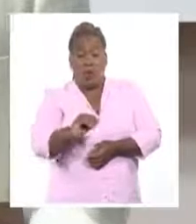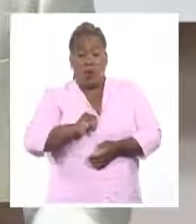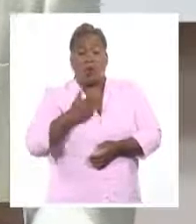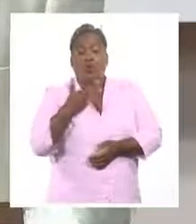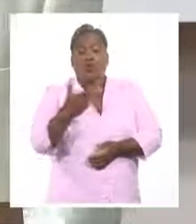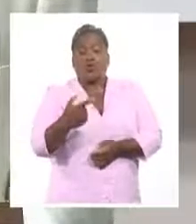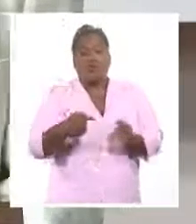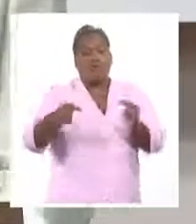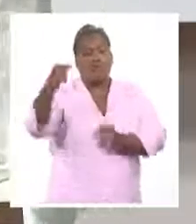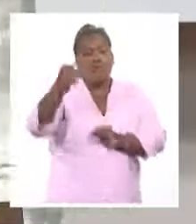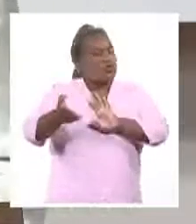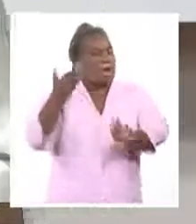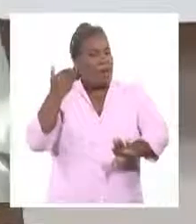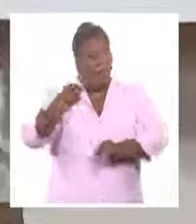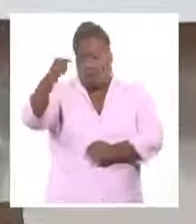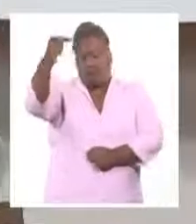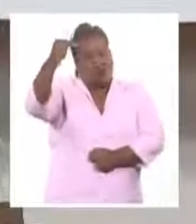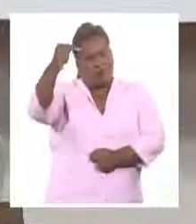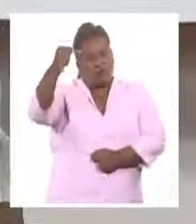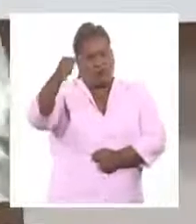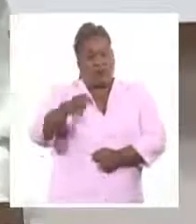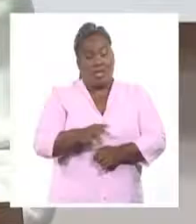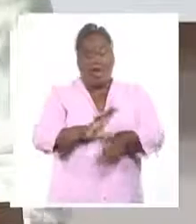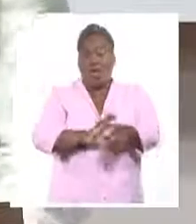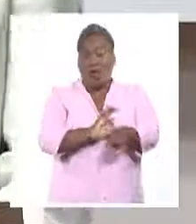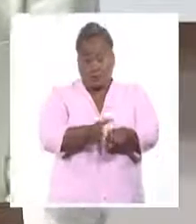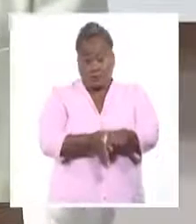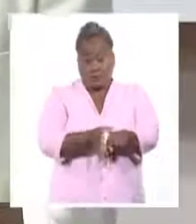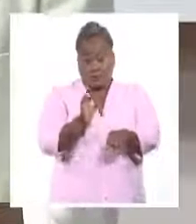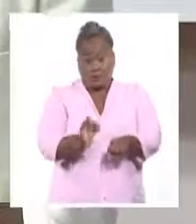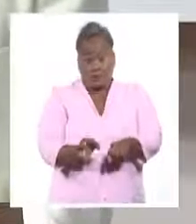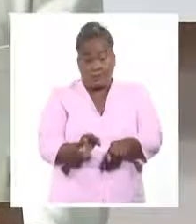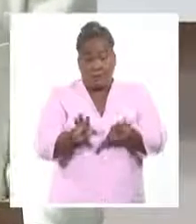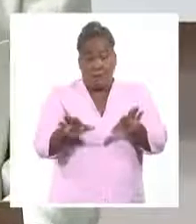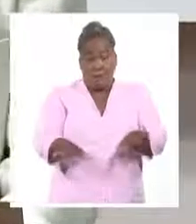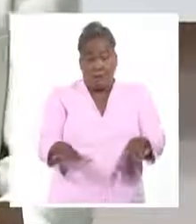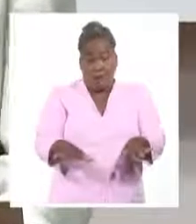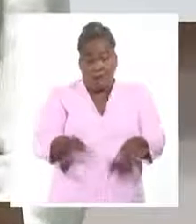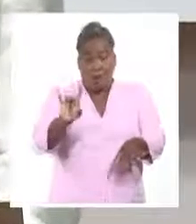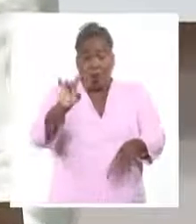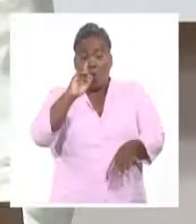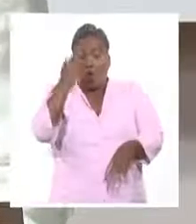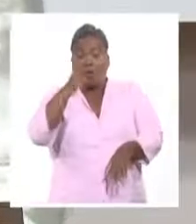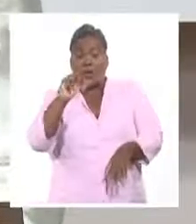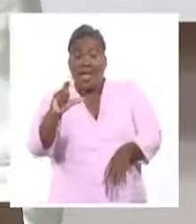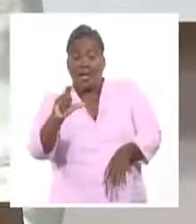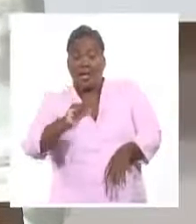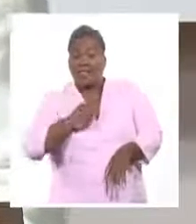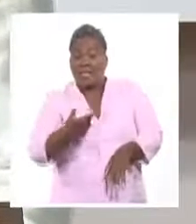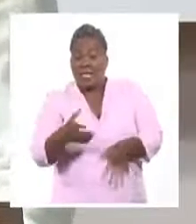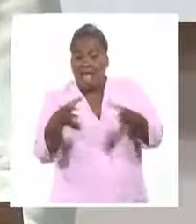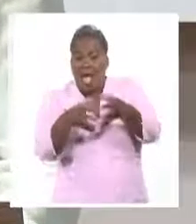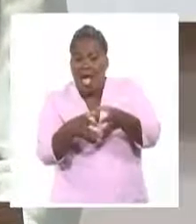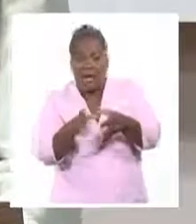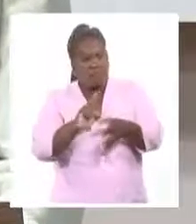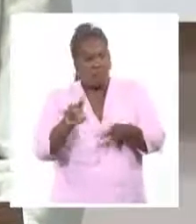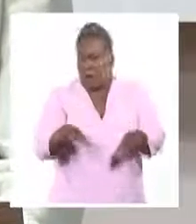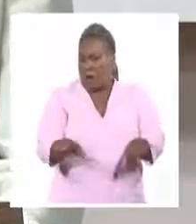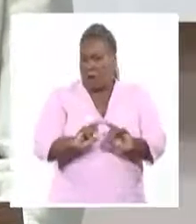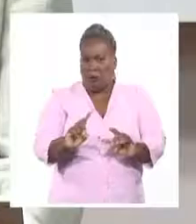lo primero que hay que salvar. La COVID-19 no paralizó al UNIAC, no paralizó a los artistas y